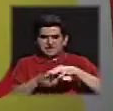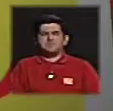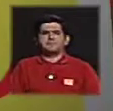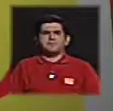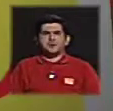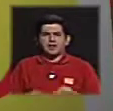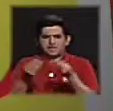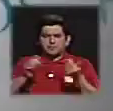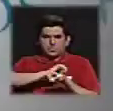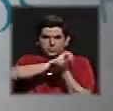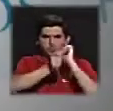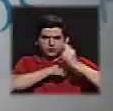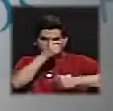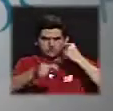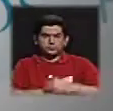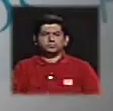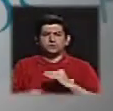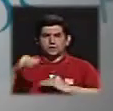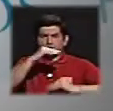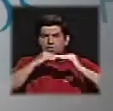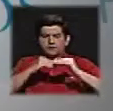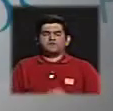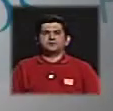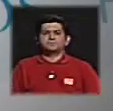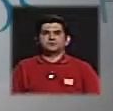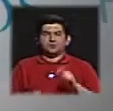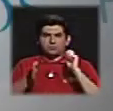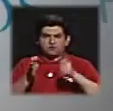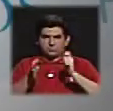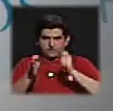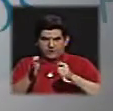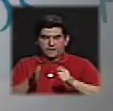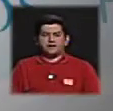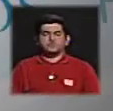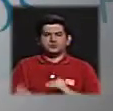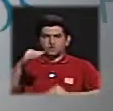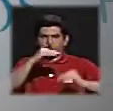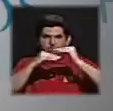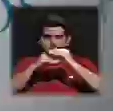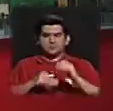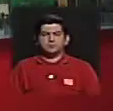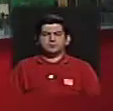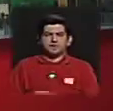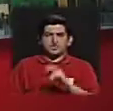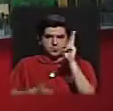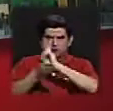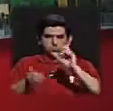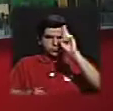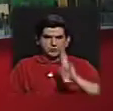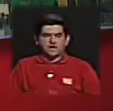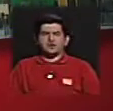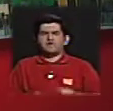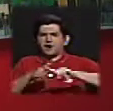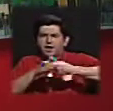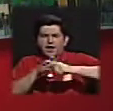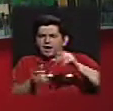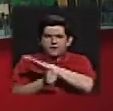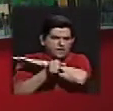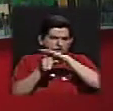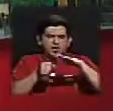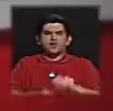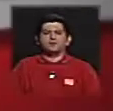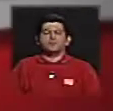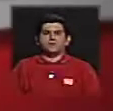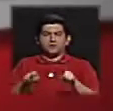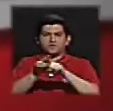transgénicos y el edificio de la Facultad de Derecho de la Universidad de Costa Rica tendrá una renovación total. Además, el